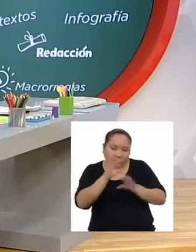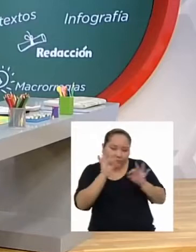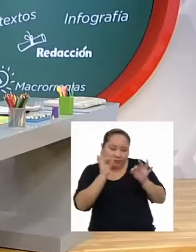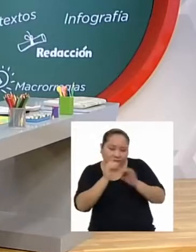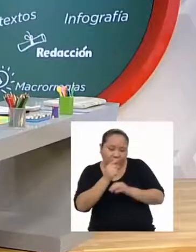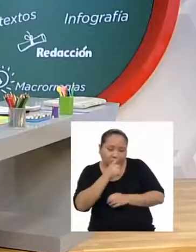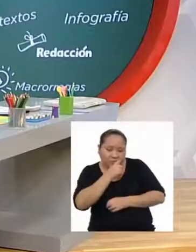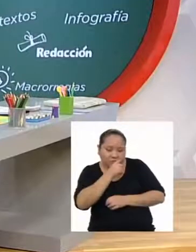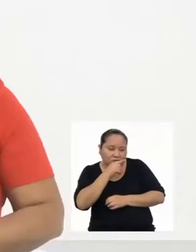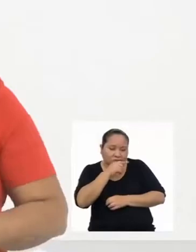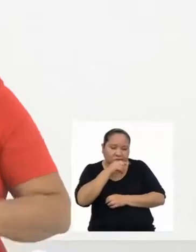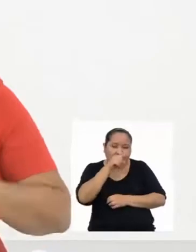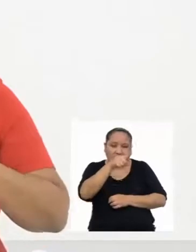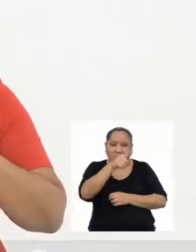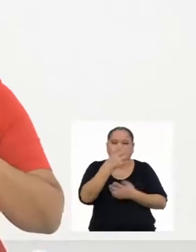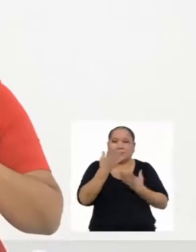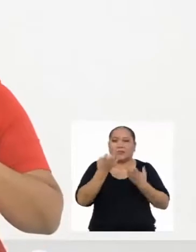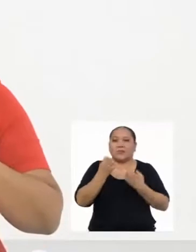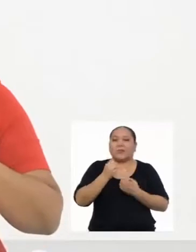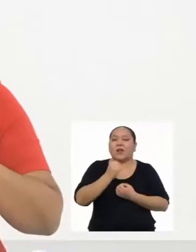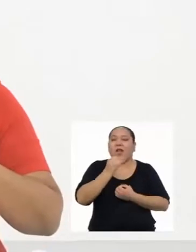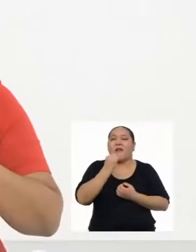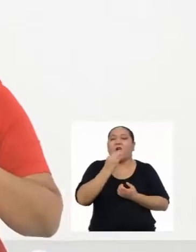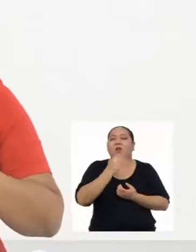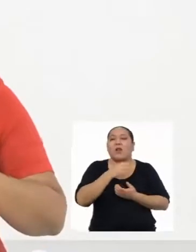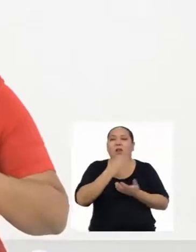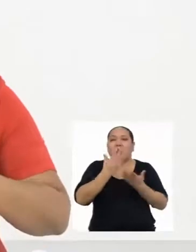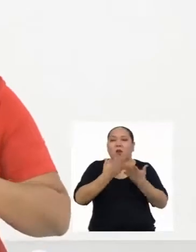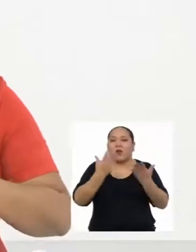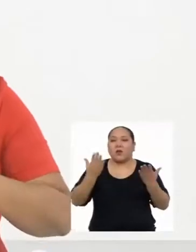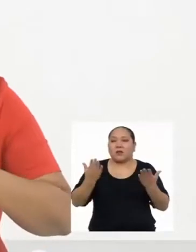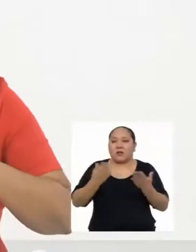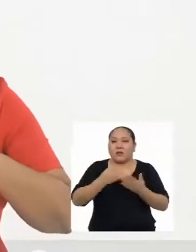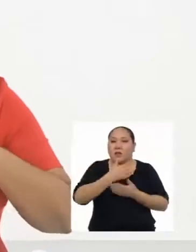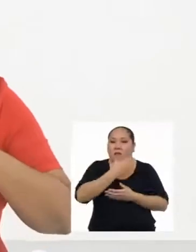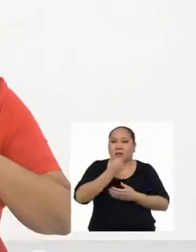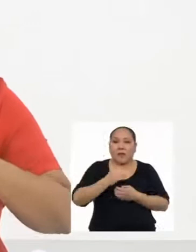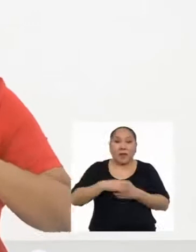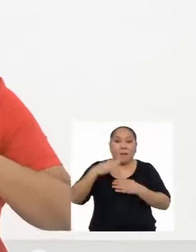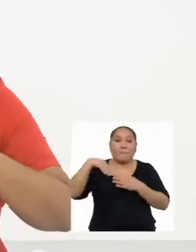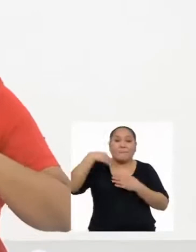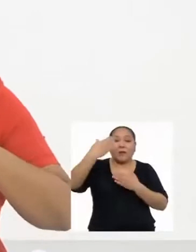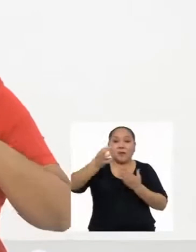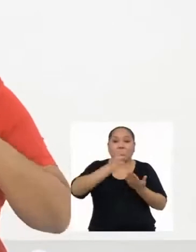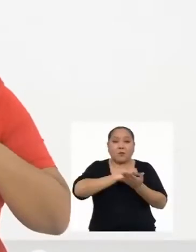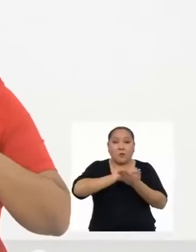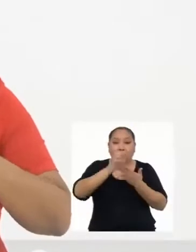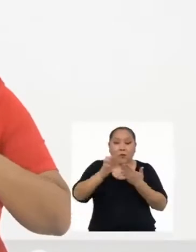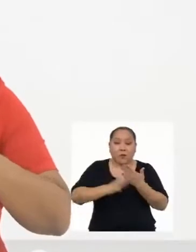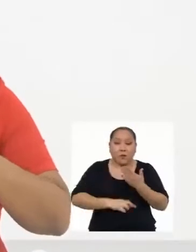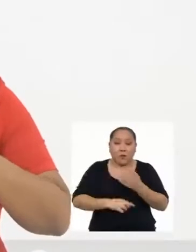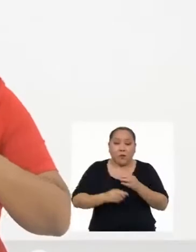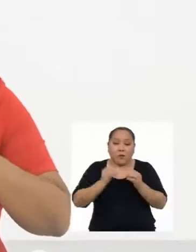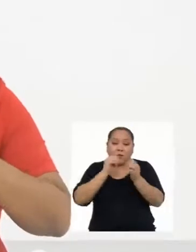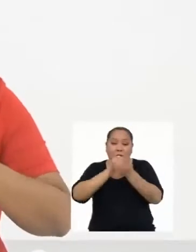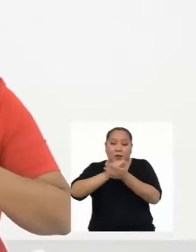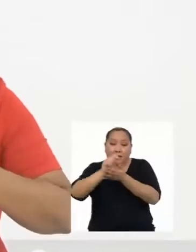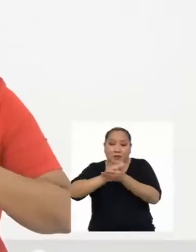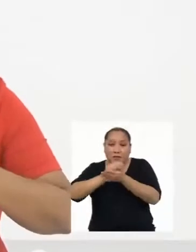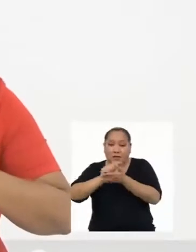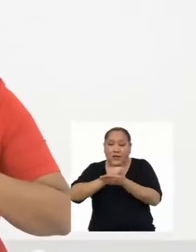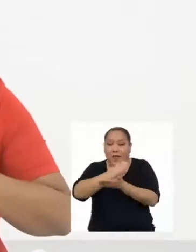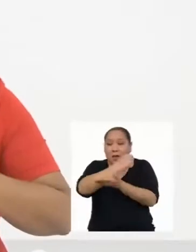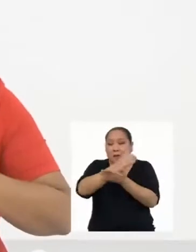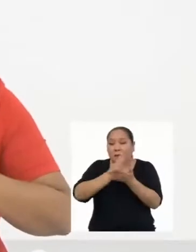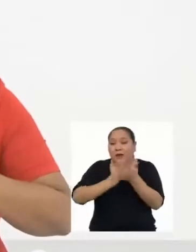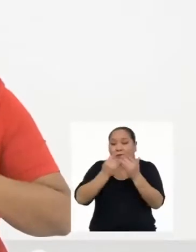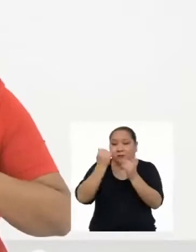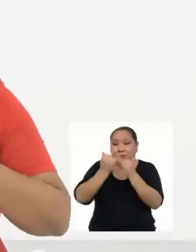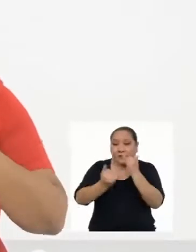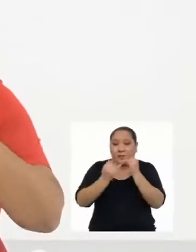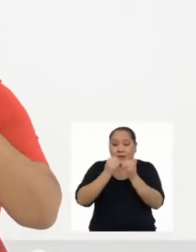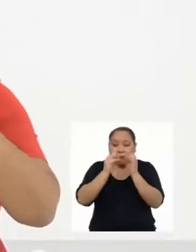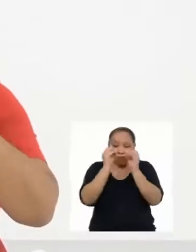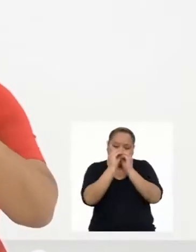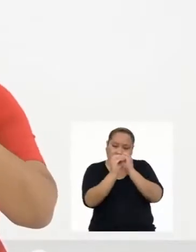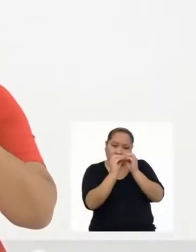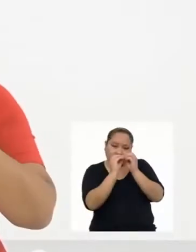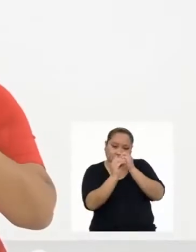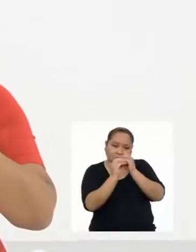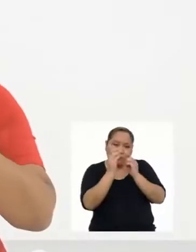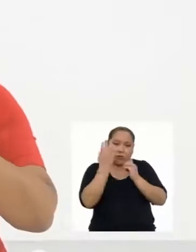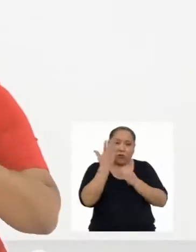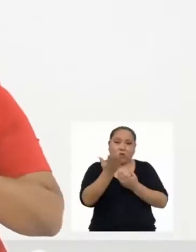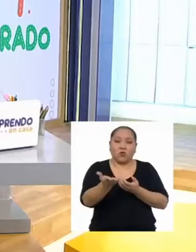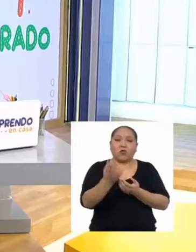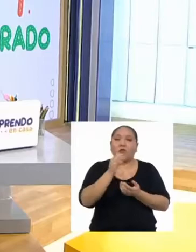que me gustaría mejorar. En el próximo programa vamos a escribir la versión final. Editaremos tu carta y